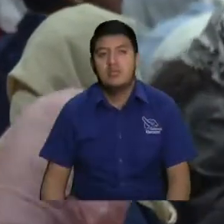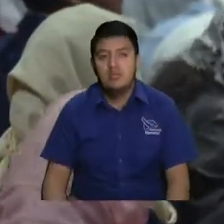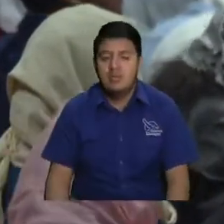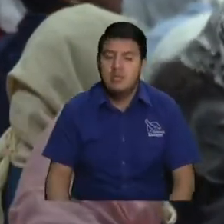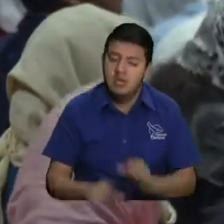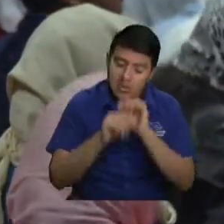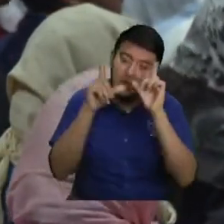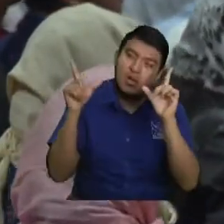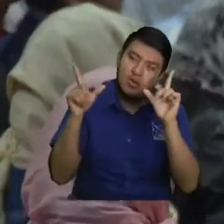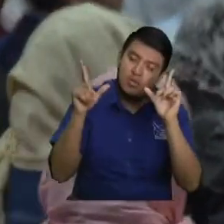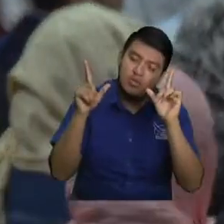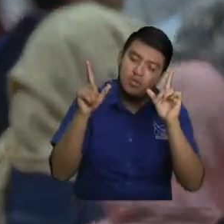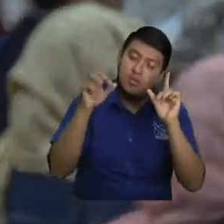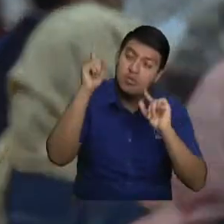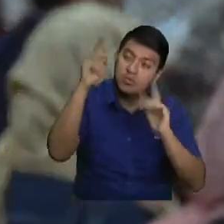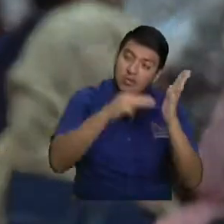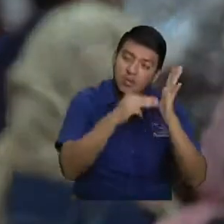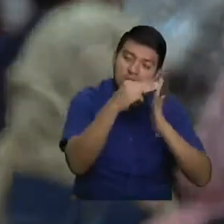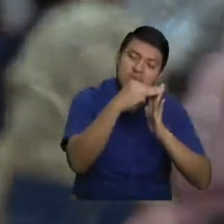Claro que también tus órdenes,